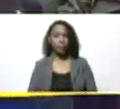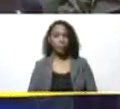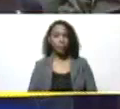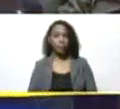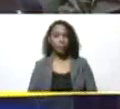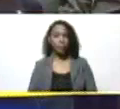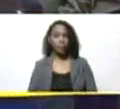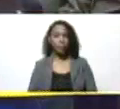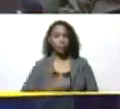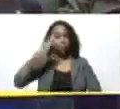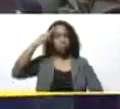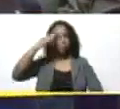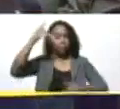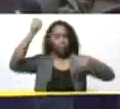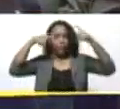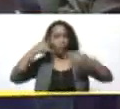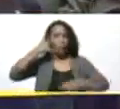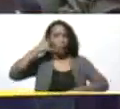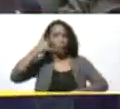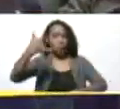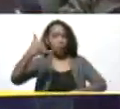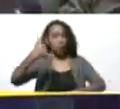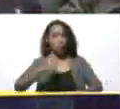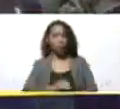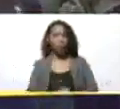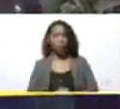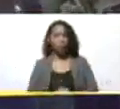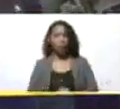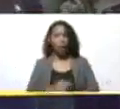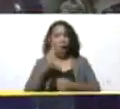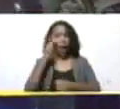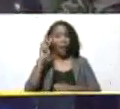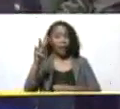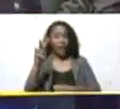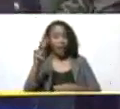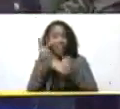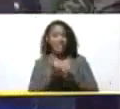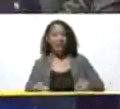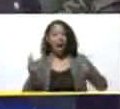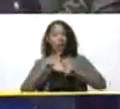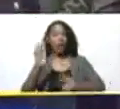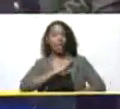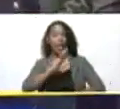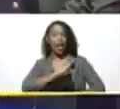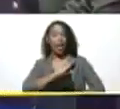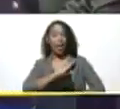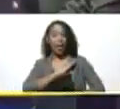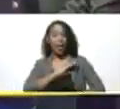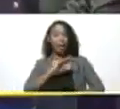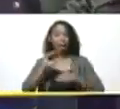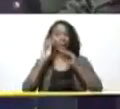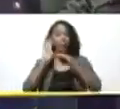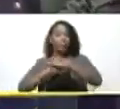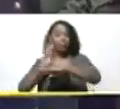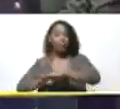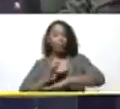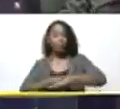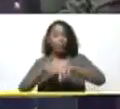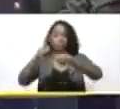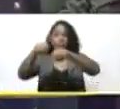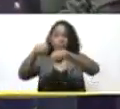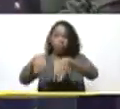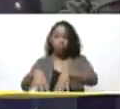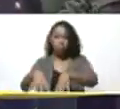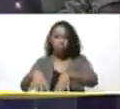el comandante Chávez llamó. Hay que ver la valentía que hay que tener para llamar a rendición. Llamó a